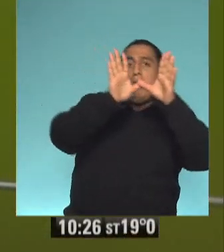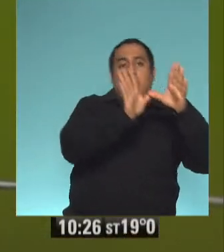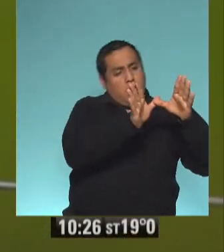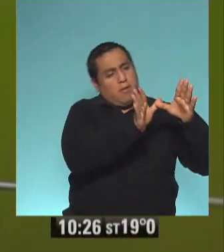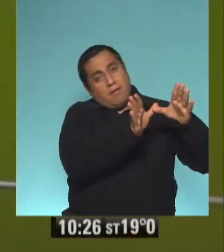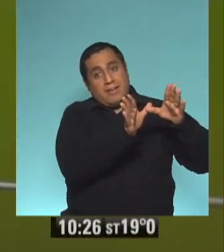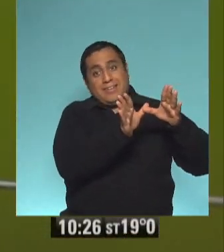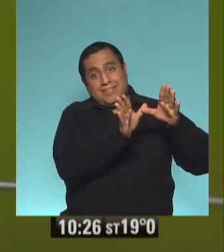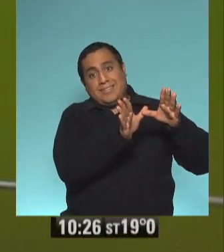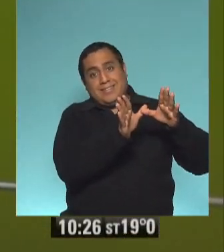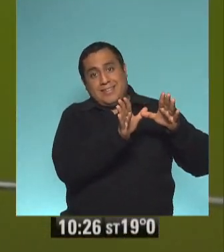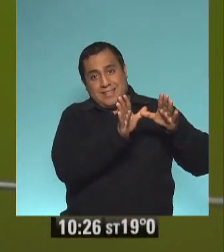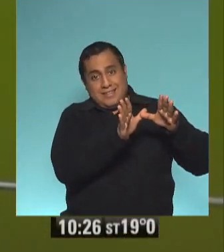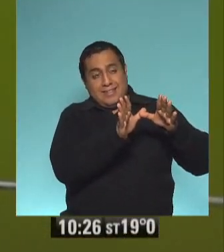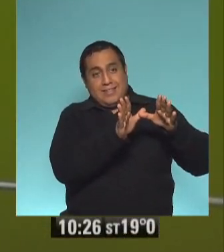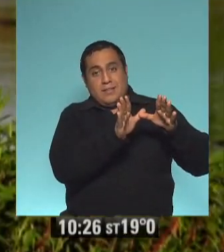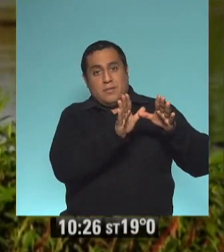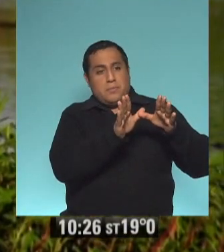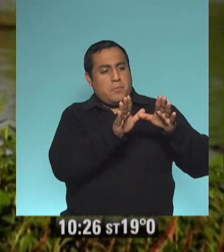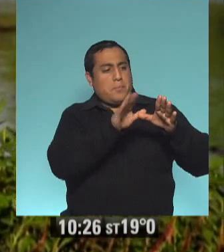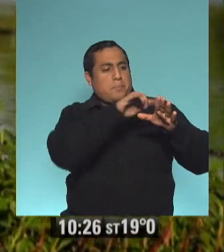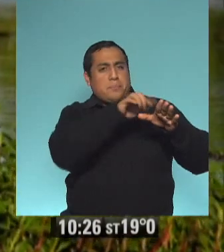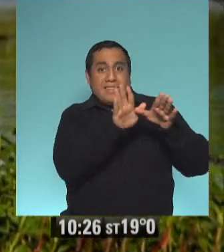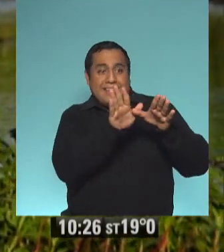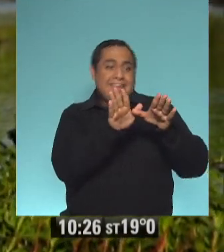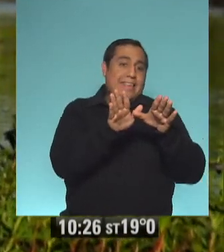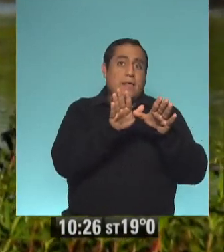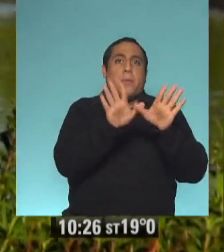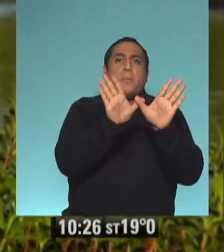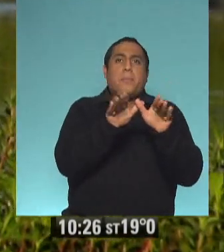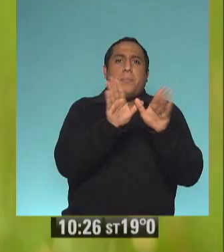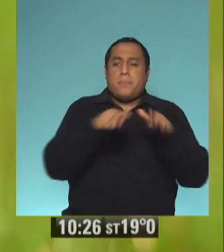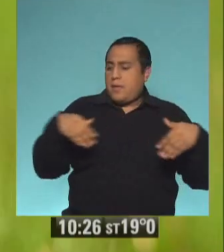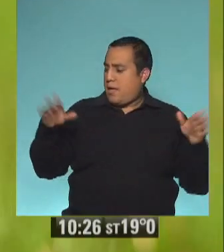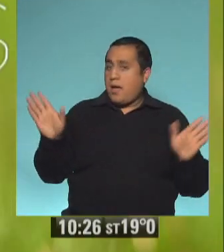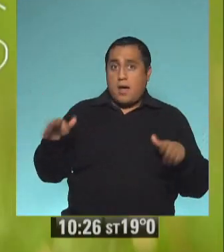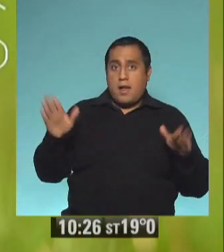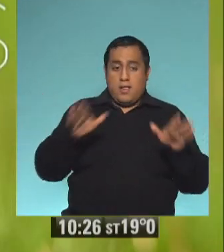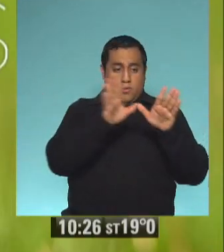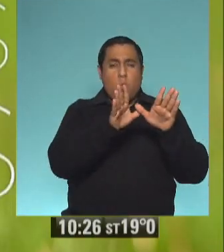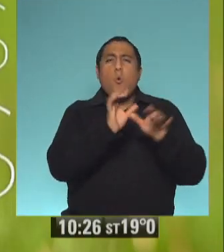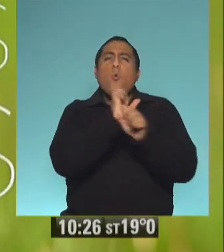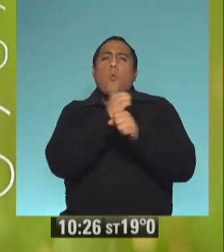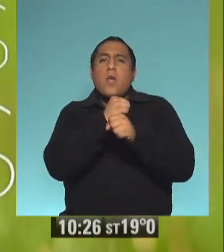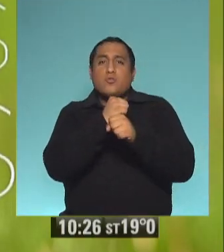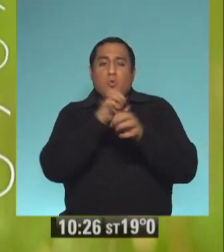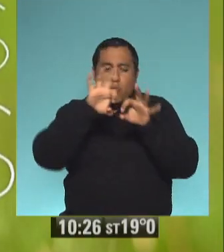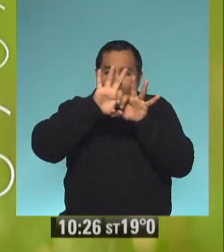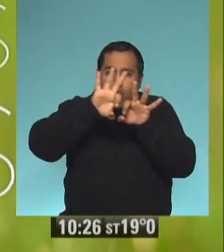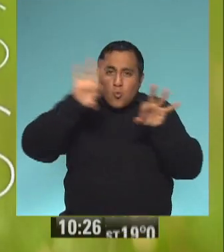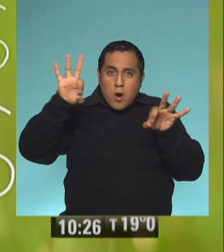Sus extremidades delanteras tienen forma de alas. Sus huesos son huecos y muy